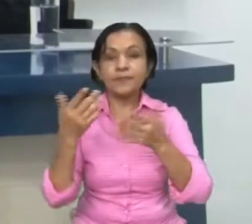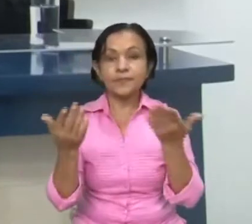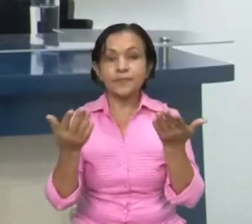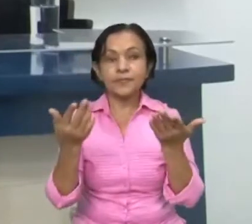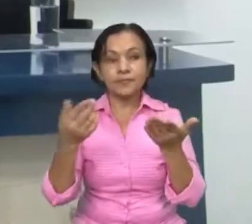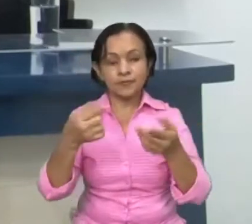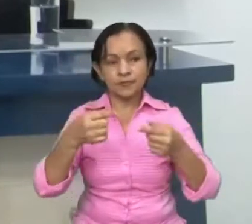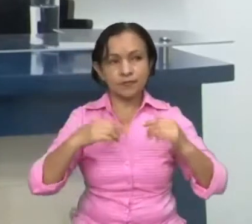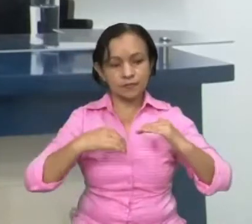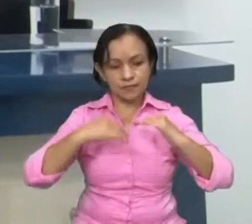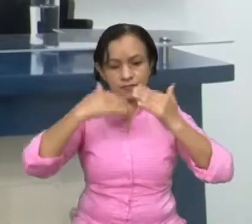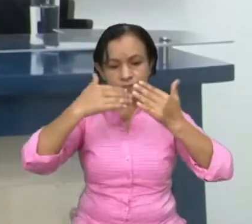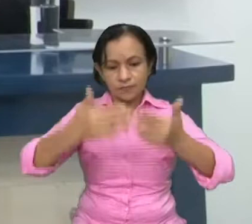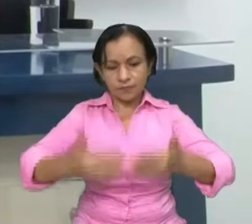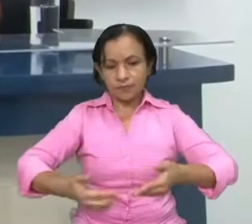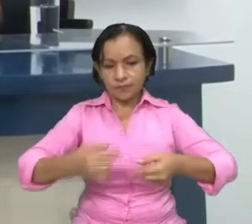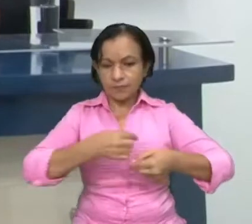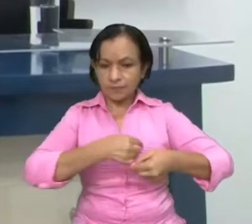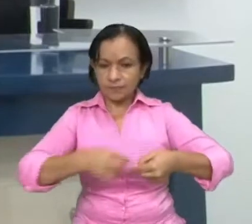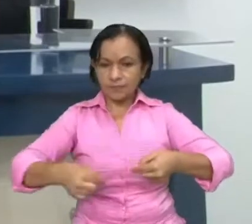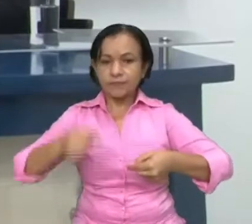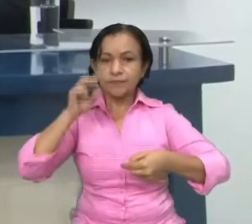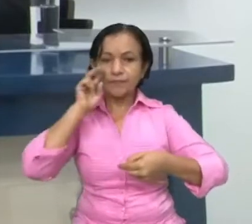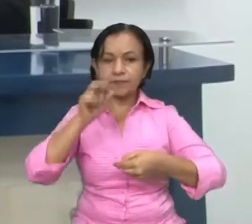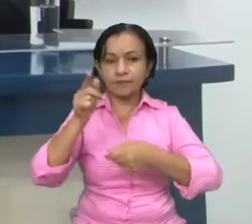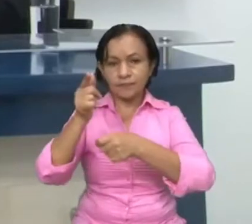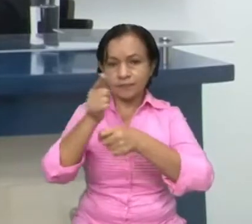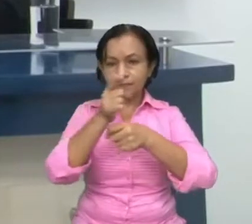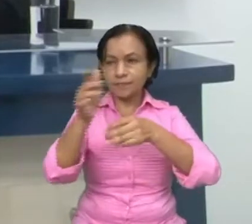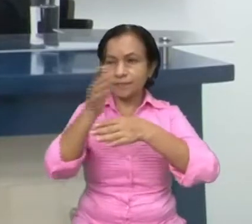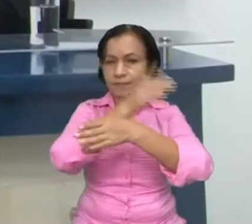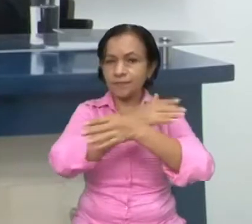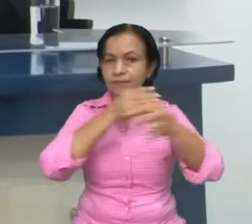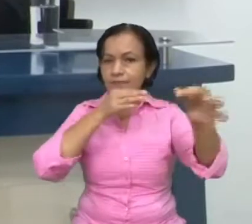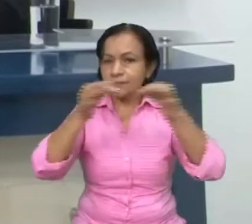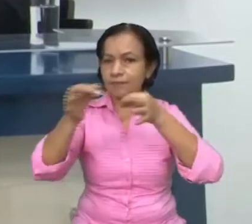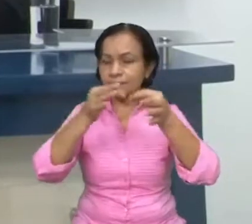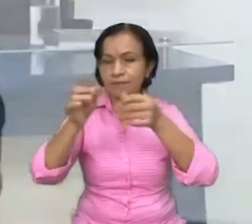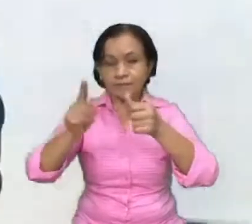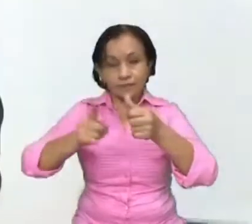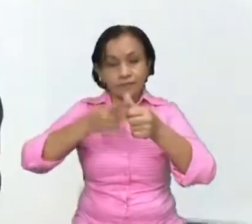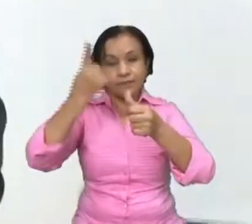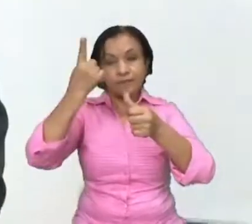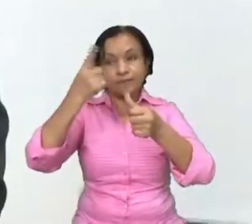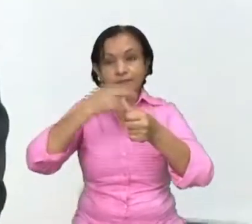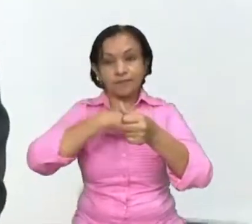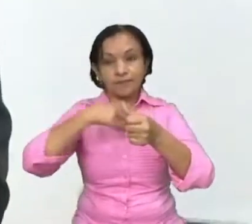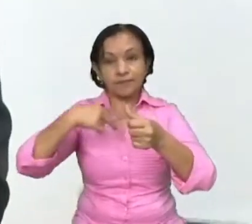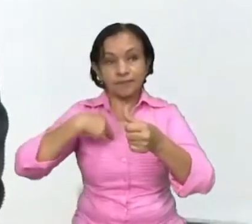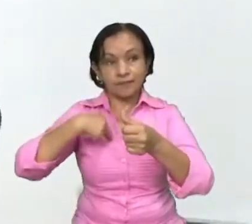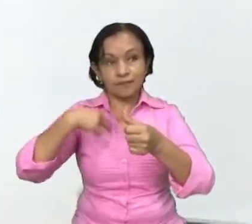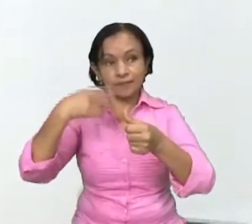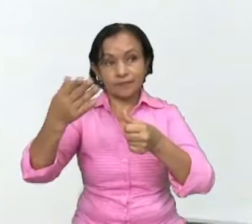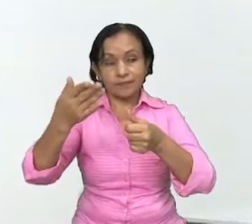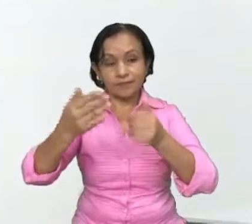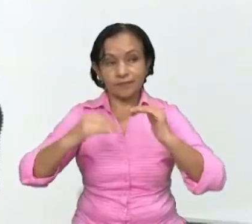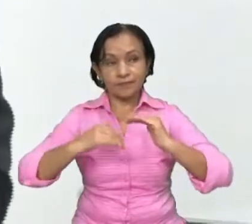con esta cirugía nosotros veíamos en cámara, mientras usted nos comentaba, creo que la primera cirugía fetal